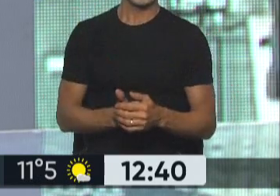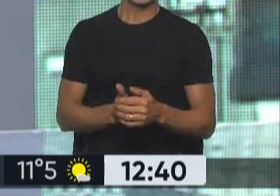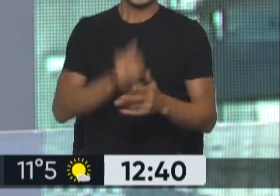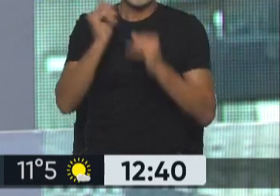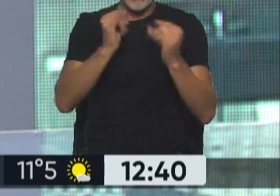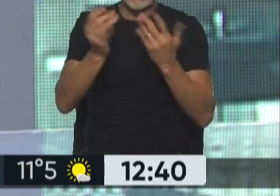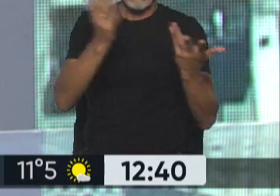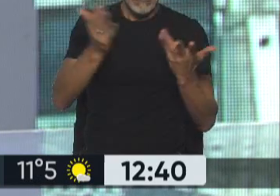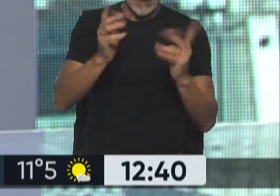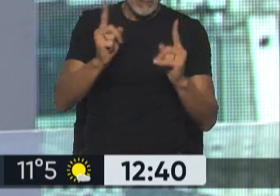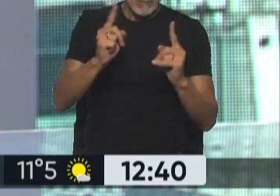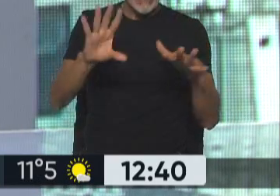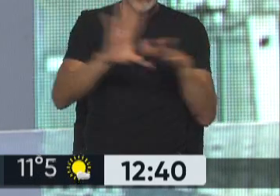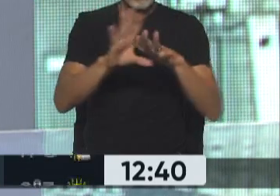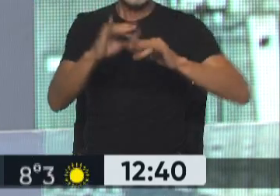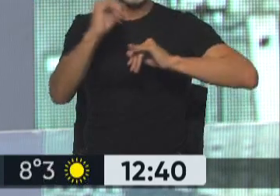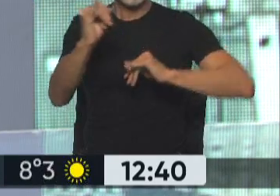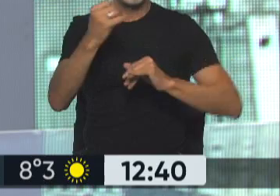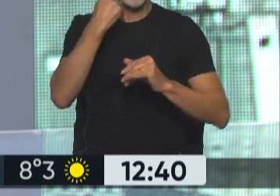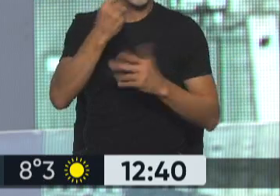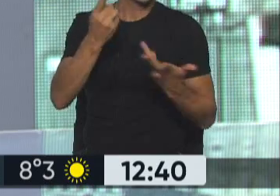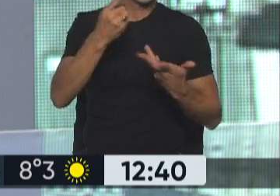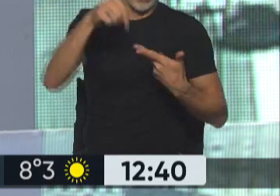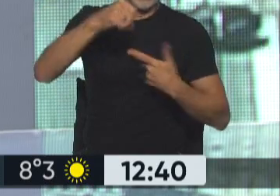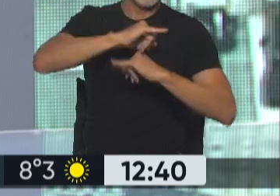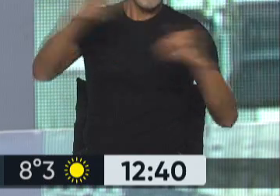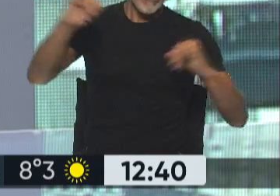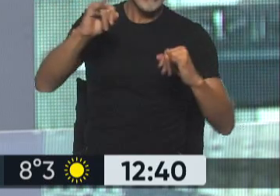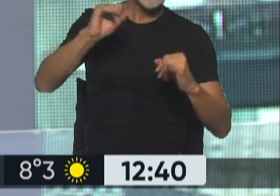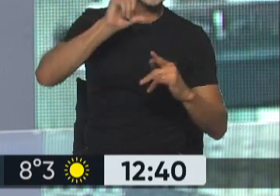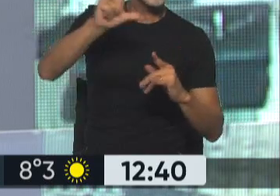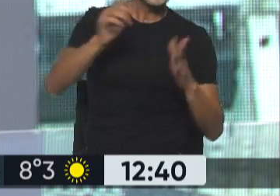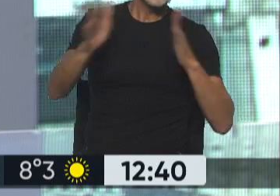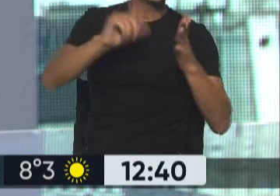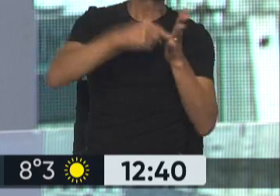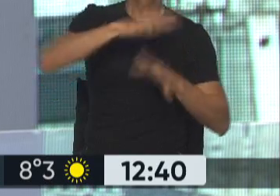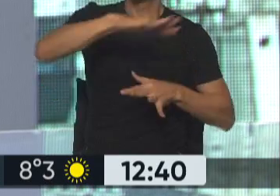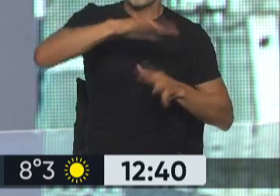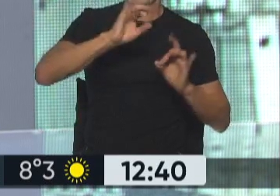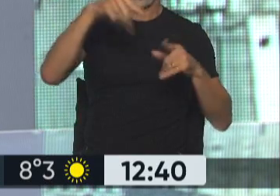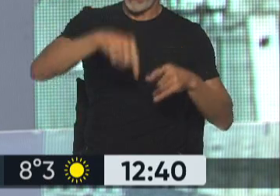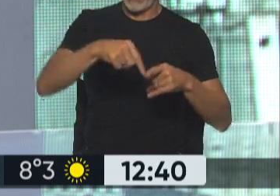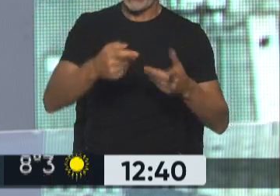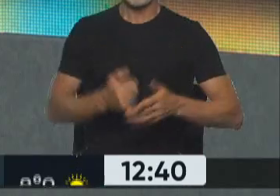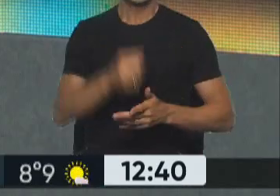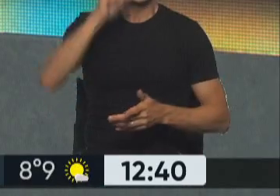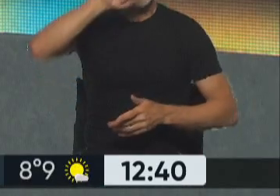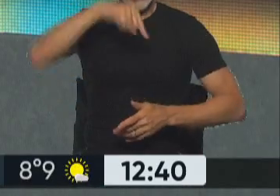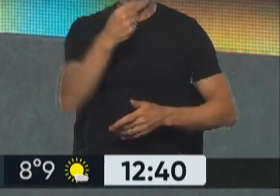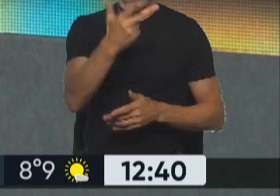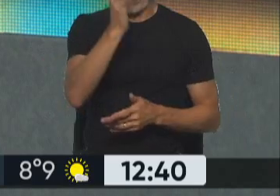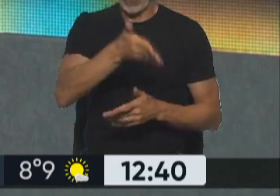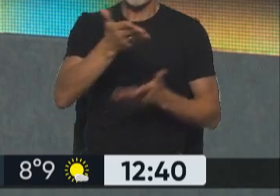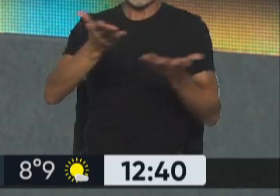información con respecto a lo que se acaba de conocer hoy que es el índice también de julio Pero medido exclusivamente para la ciudad siete coma tres